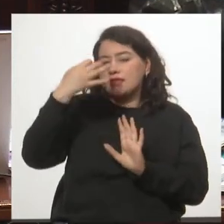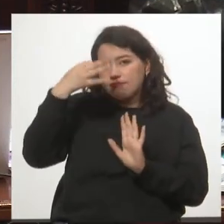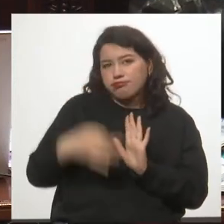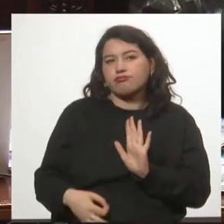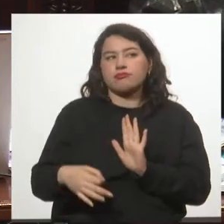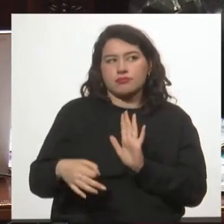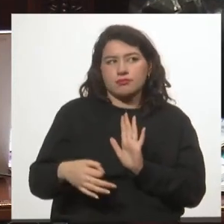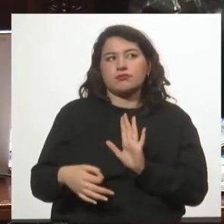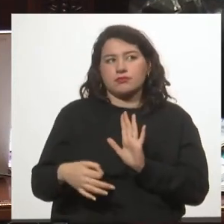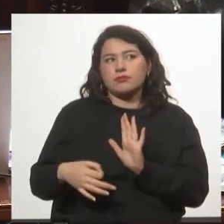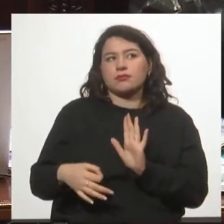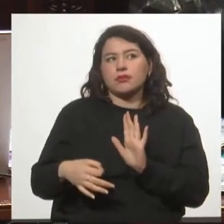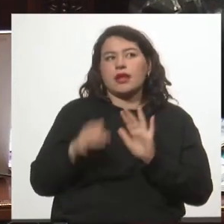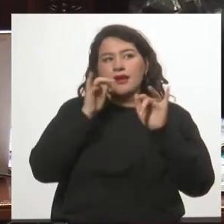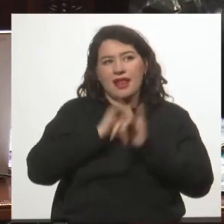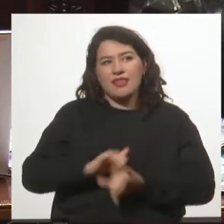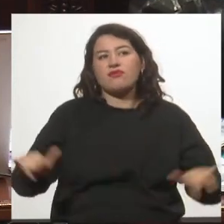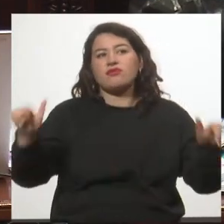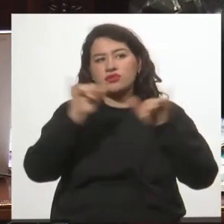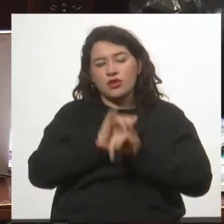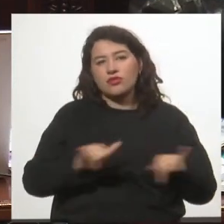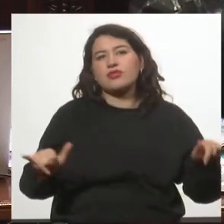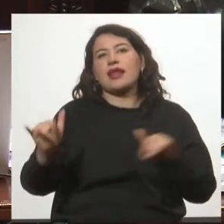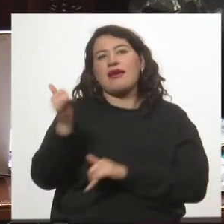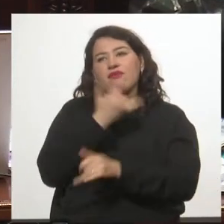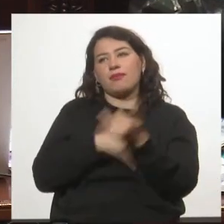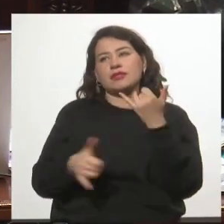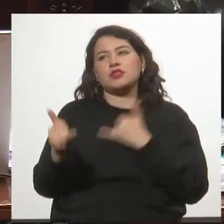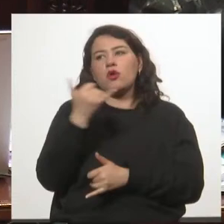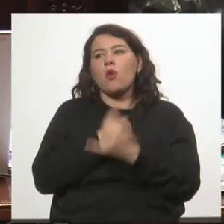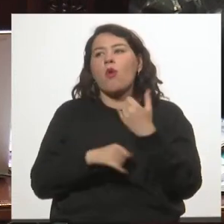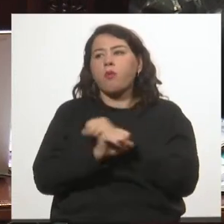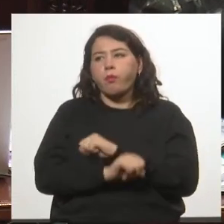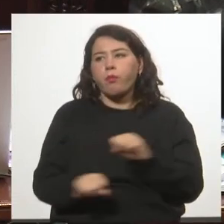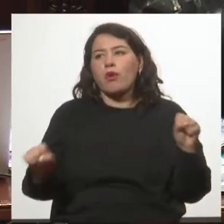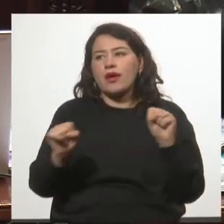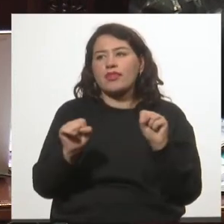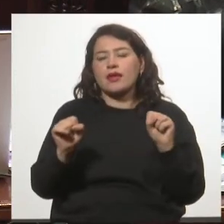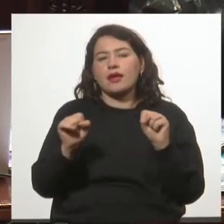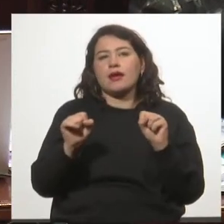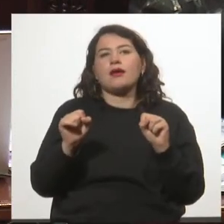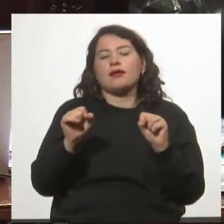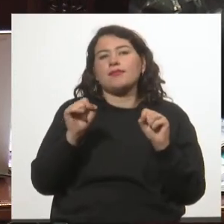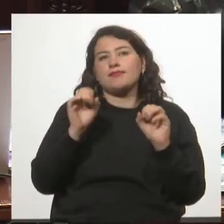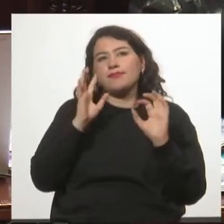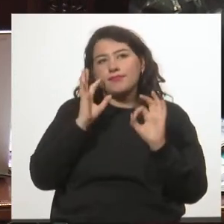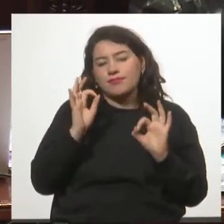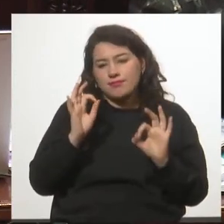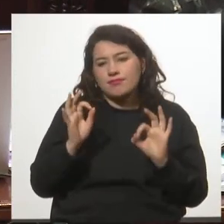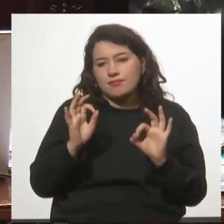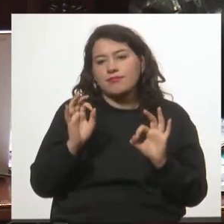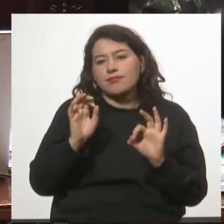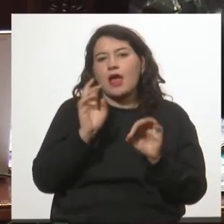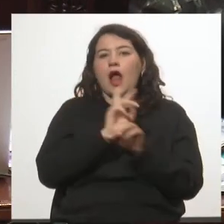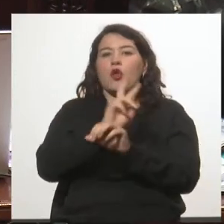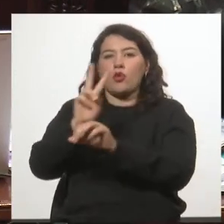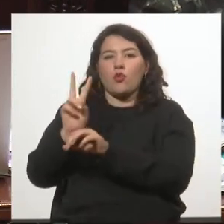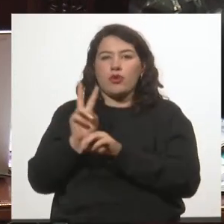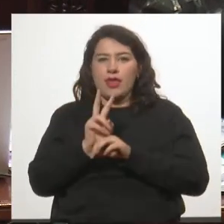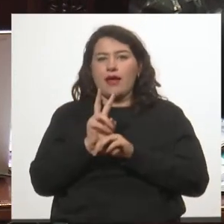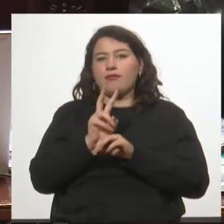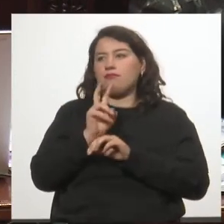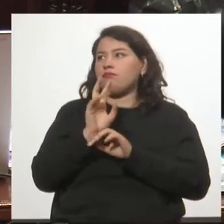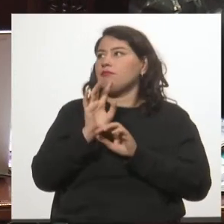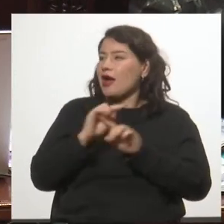que la difusión de la información puede causar un daño al interés público protegido en el